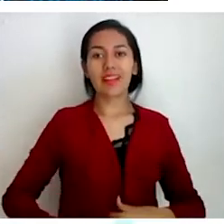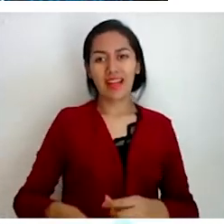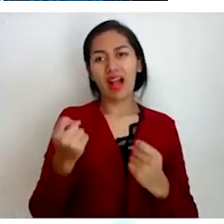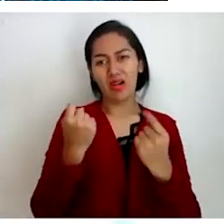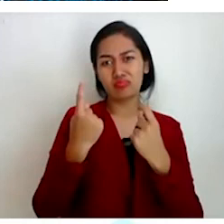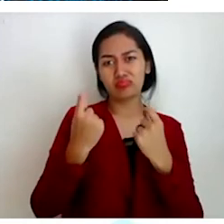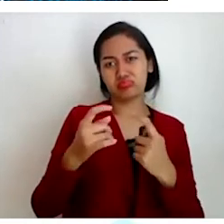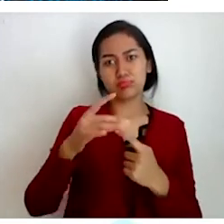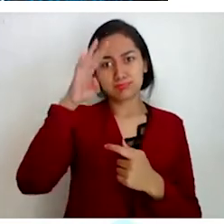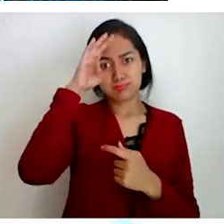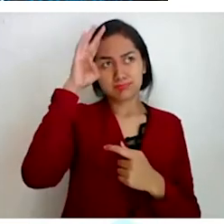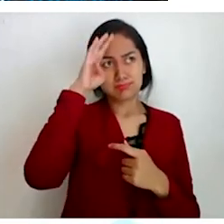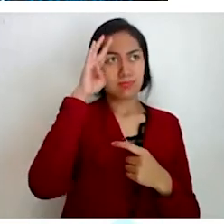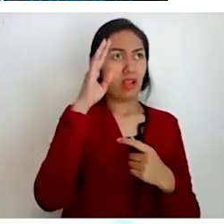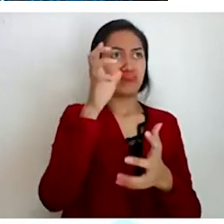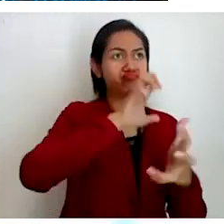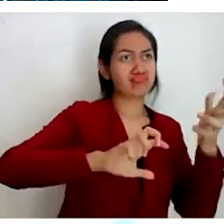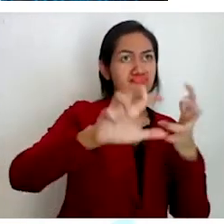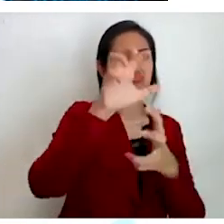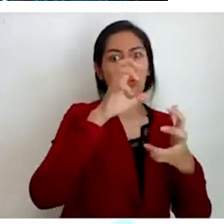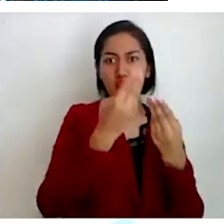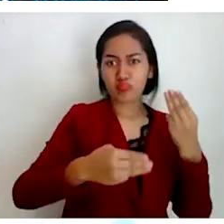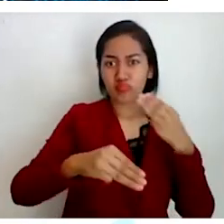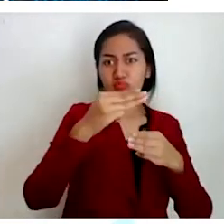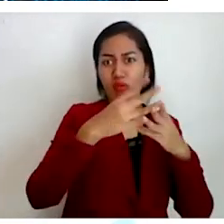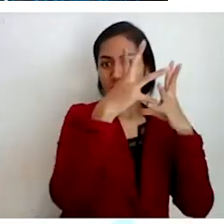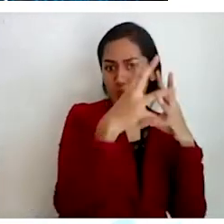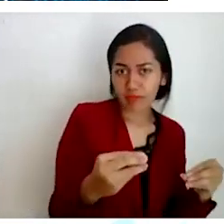venga algo nuevo. Bueno, un poco